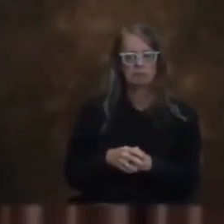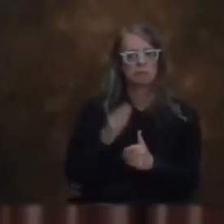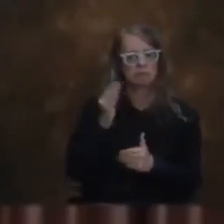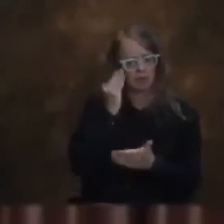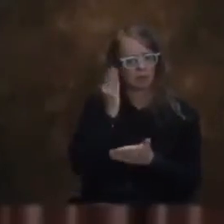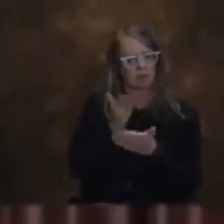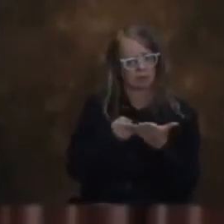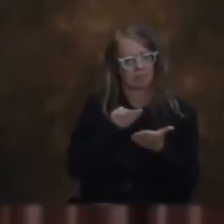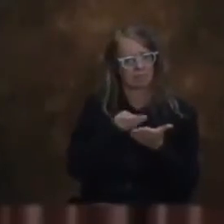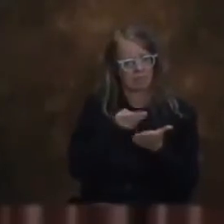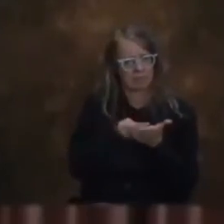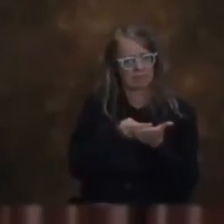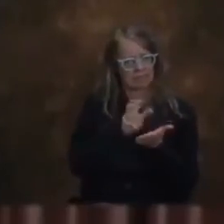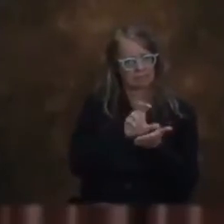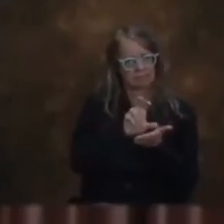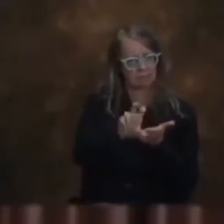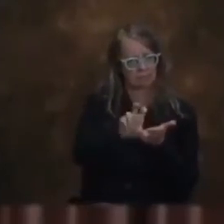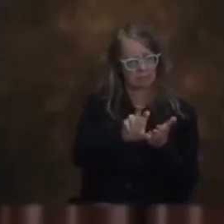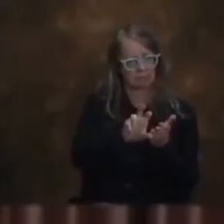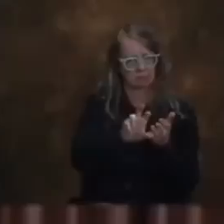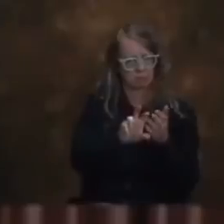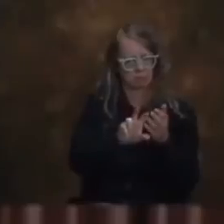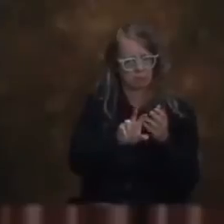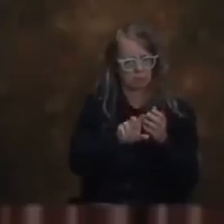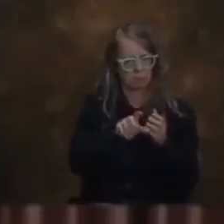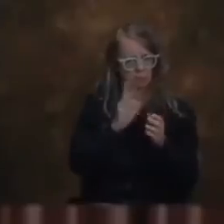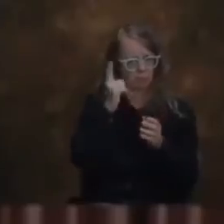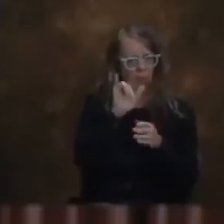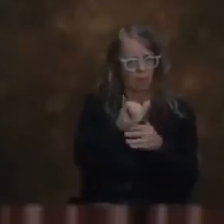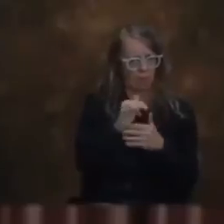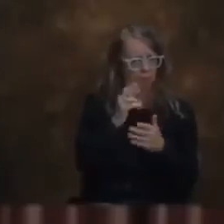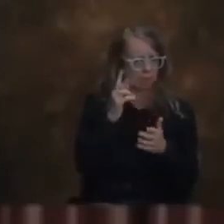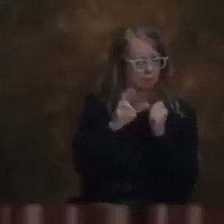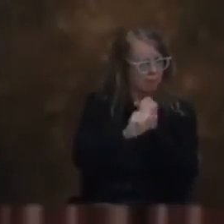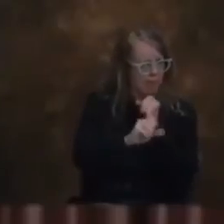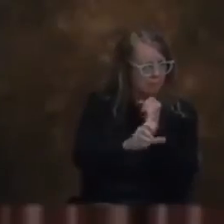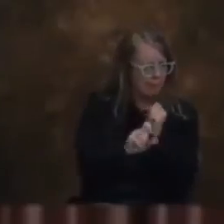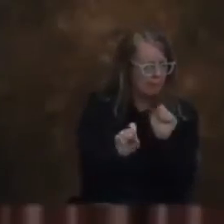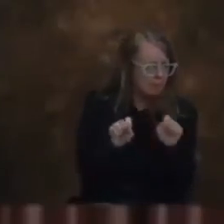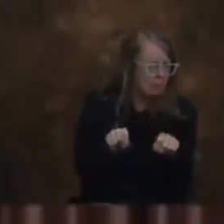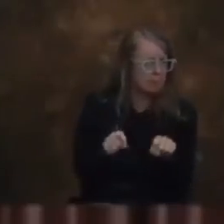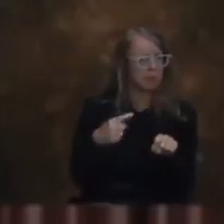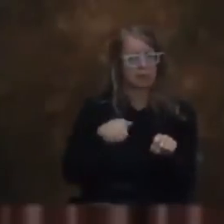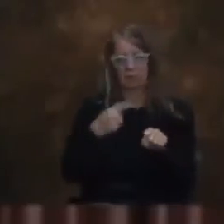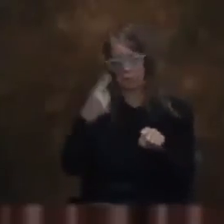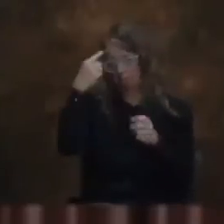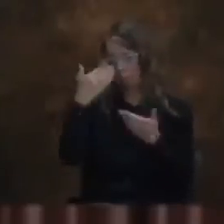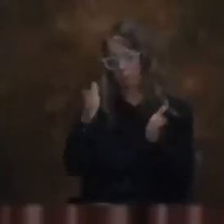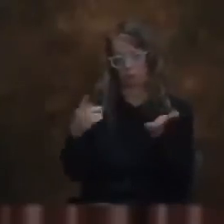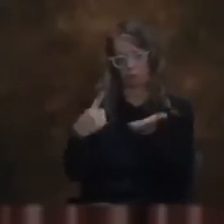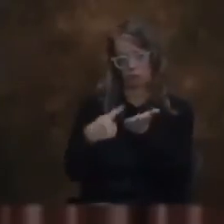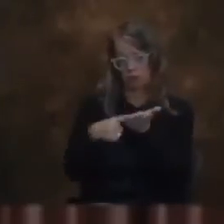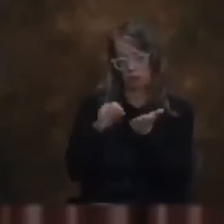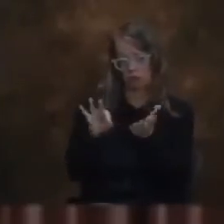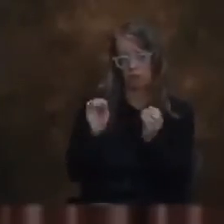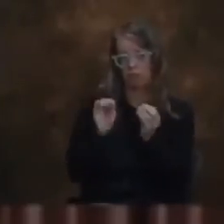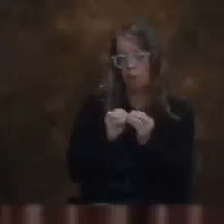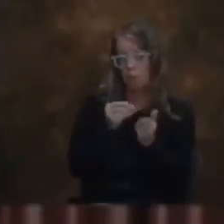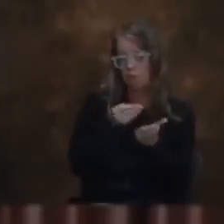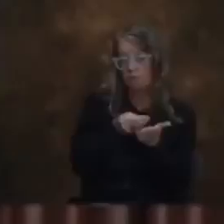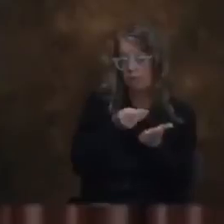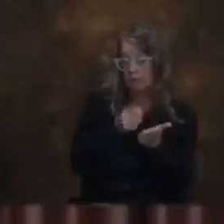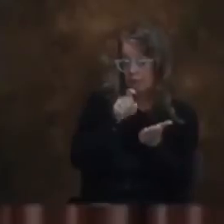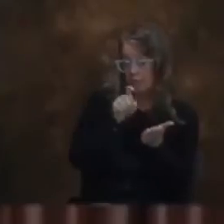hay financiamiento que ha sido designado para este punto y estoy abierta conversación a ver si hay necesidad de